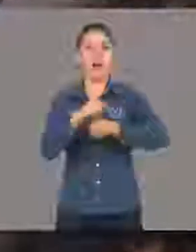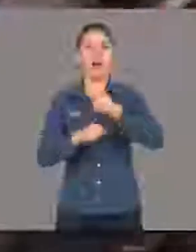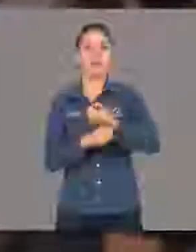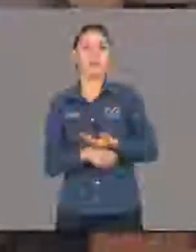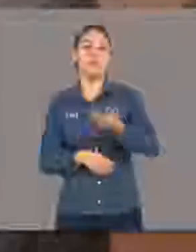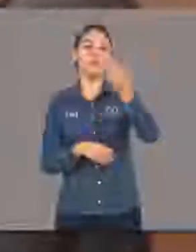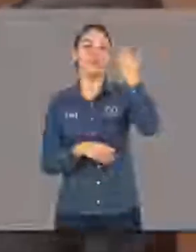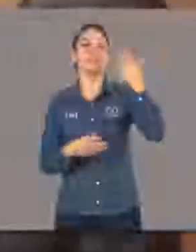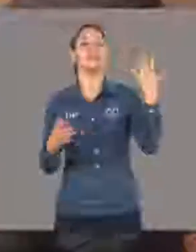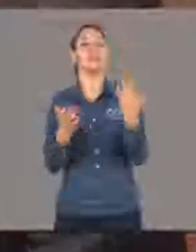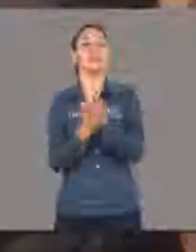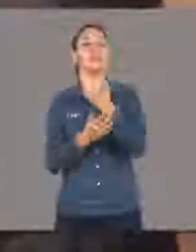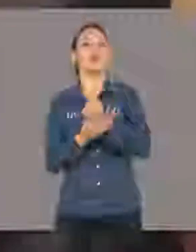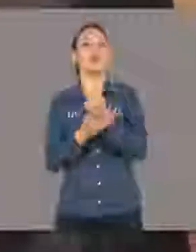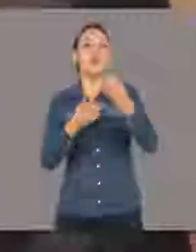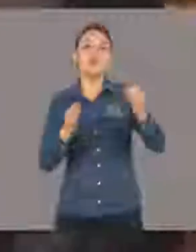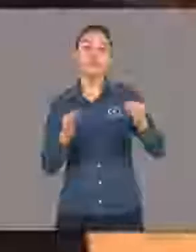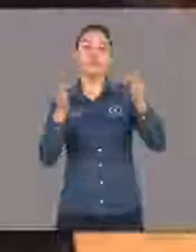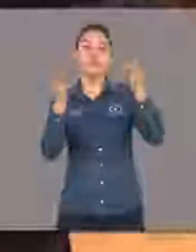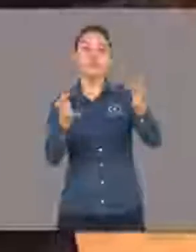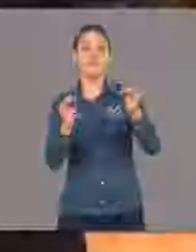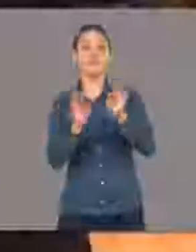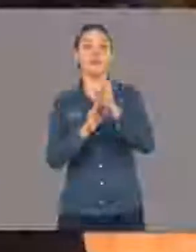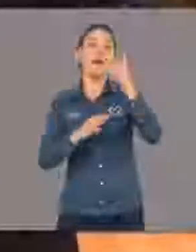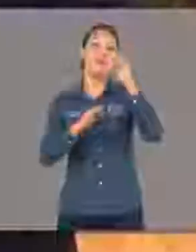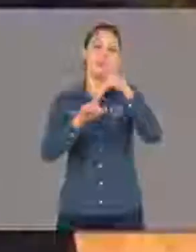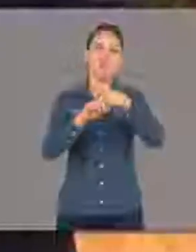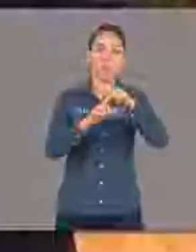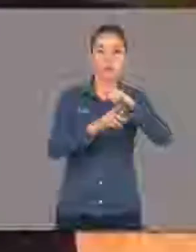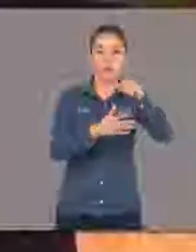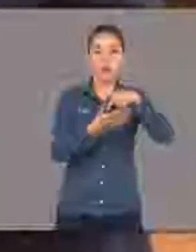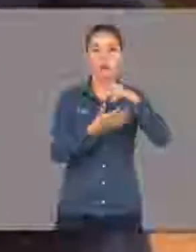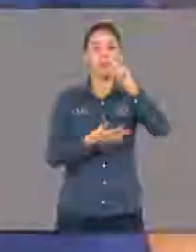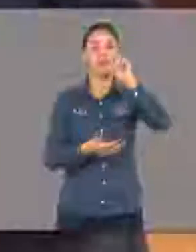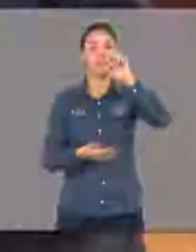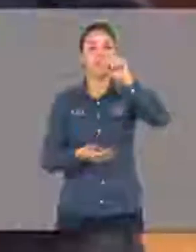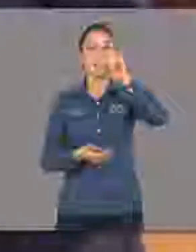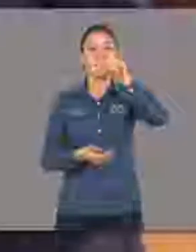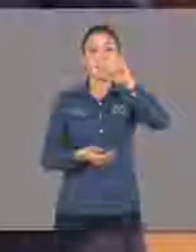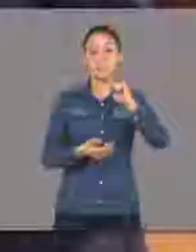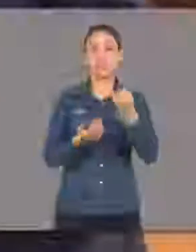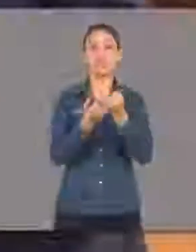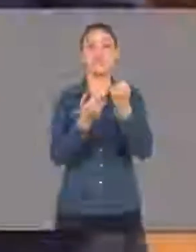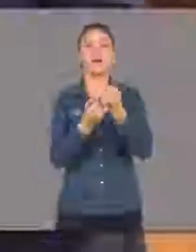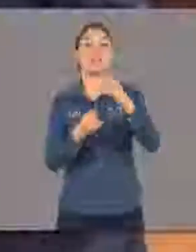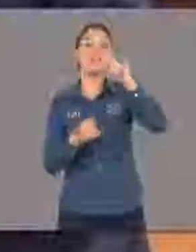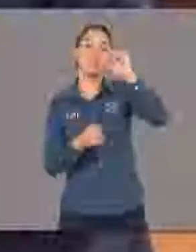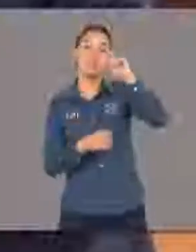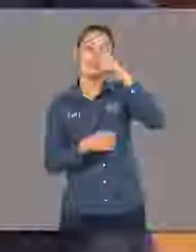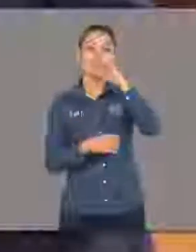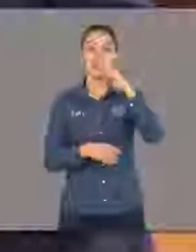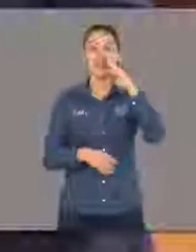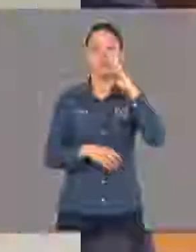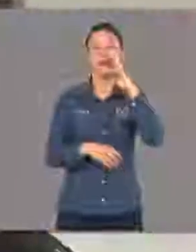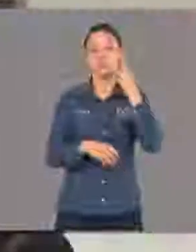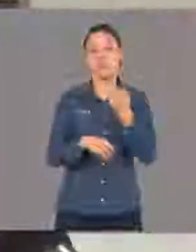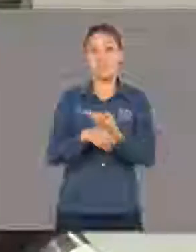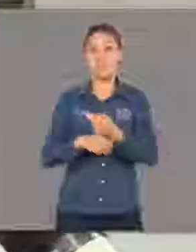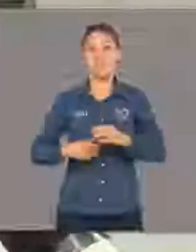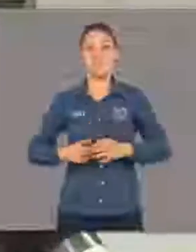pasado se obtuvo el premio universitario de la UAD 2018 en las áreas de investigación en tesis de licenciatura y en tesis de posgrado